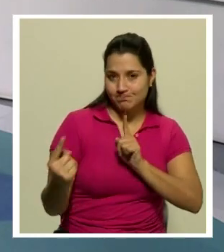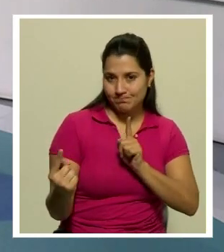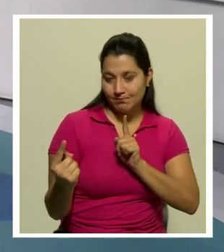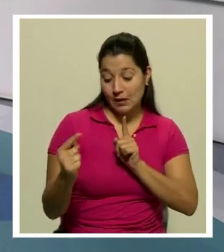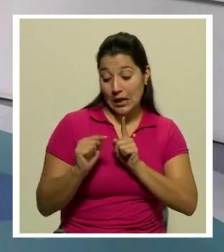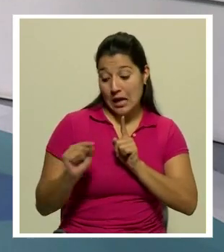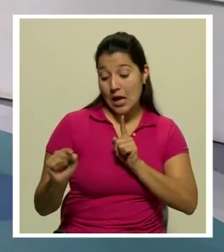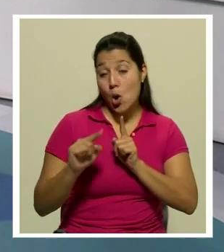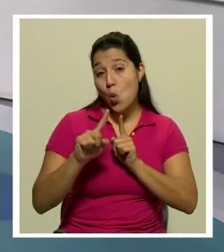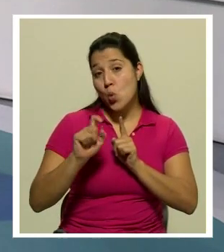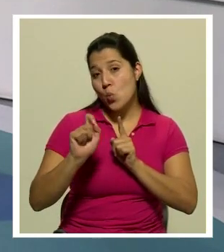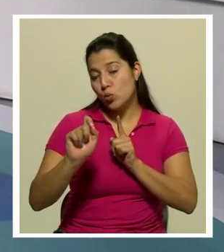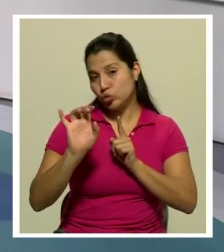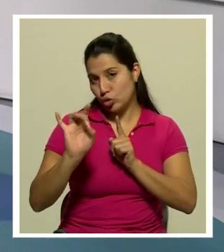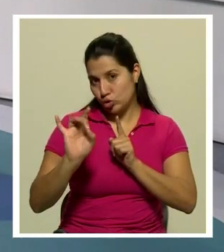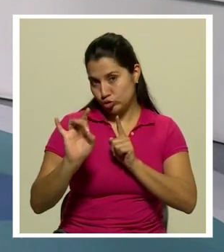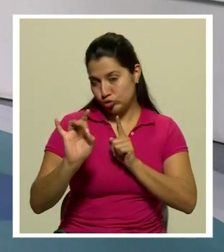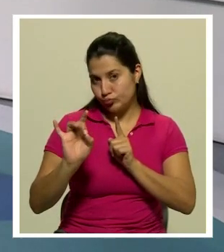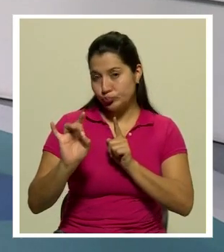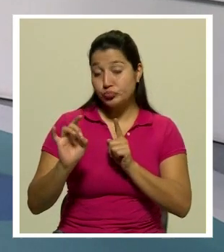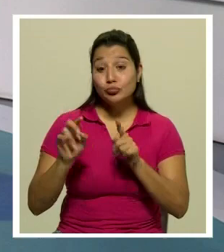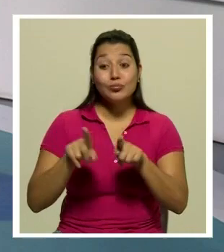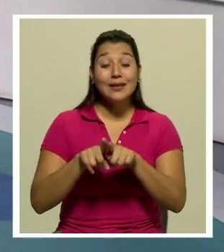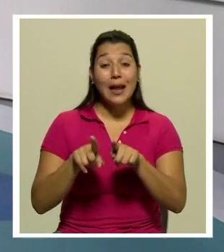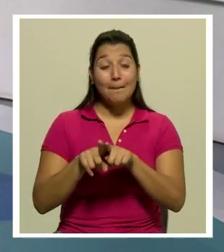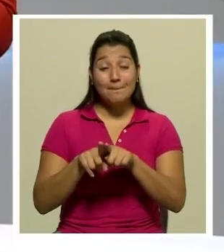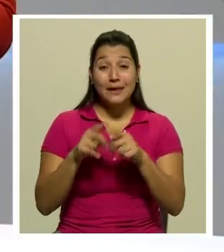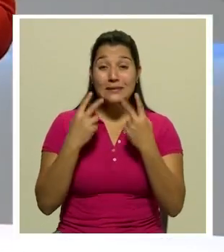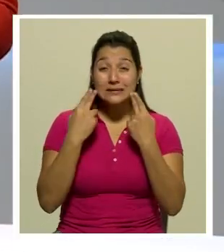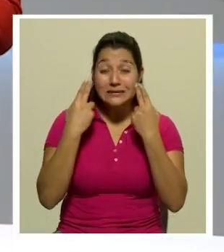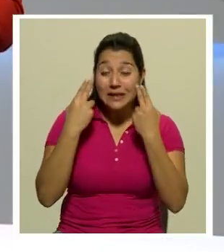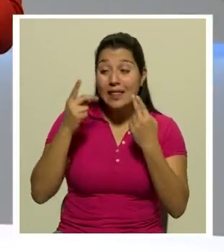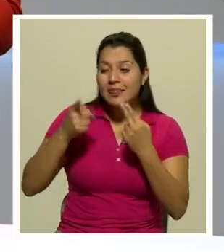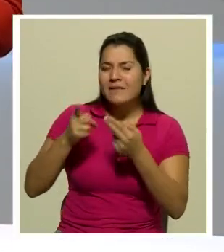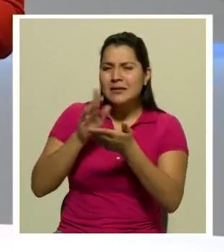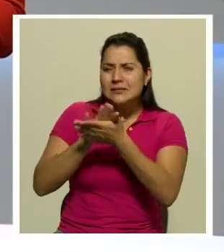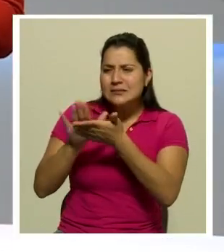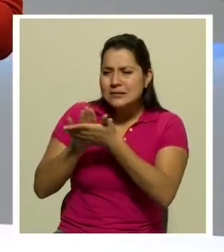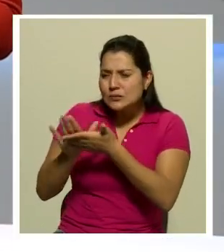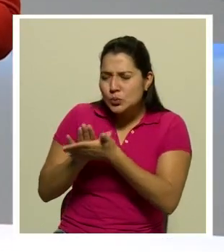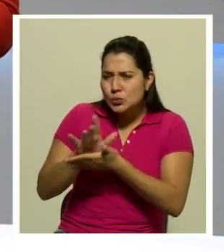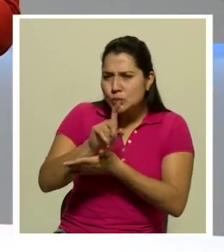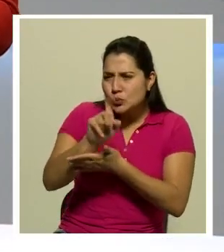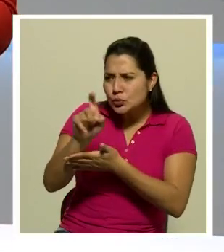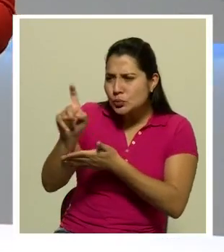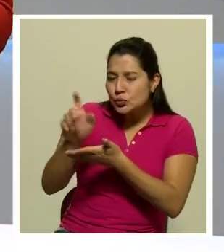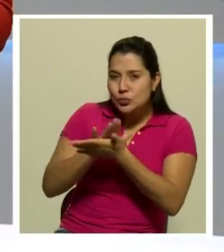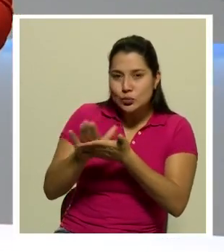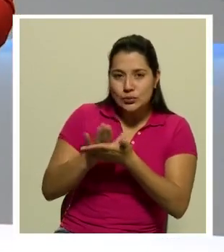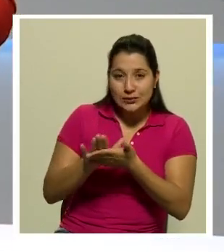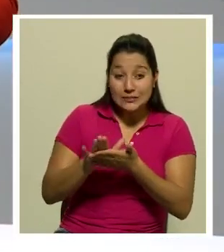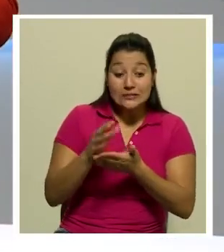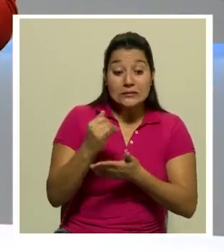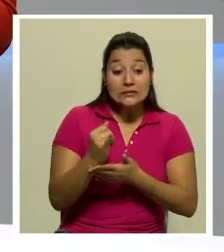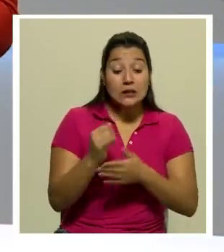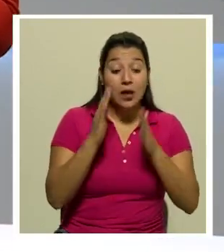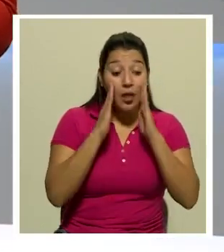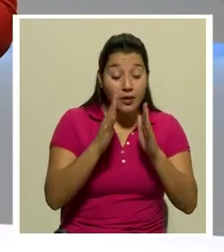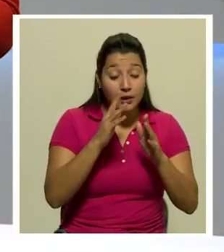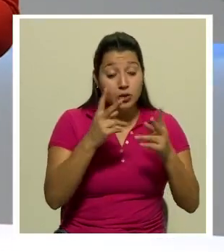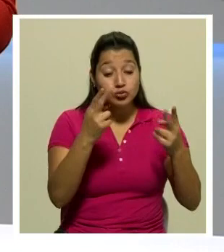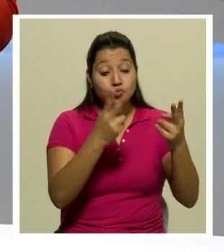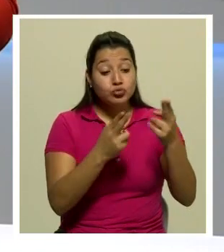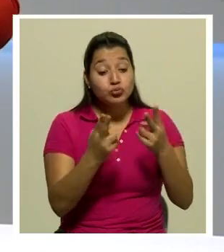metros de distancia. En el caso de las barberías, también la desinfección total de las áreas de uso común. Cada vez que un cliente sale o